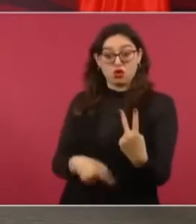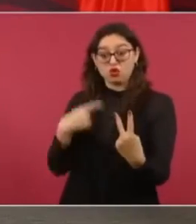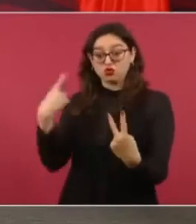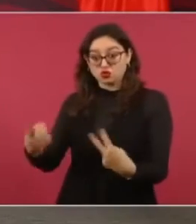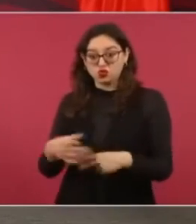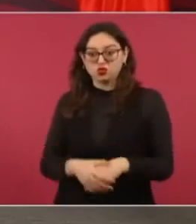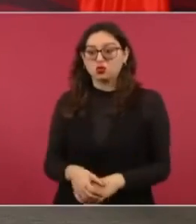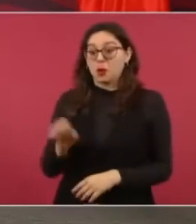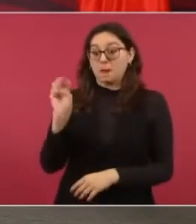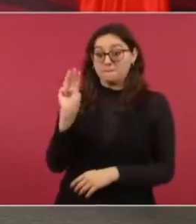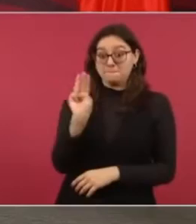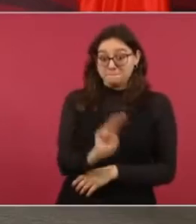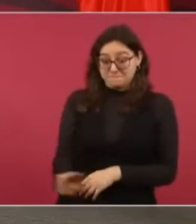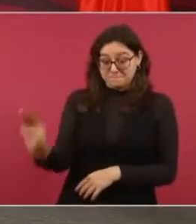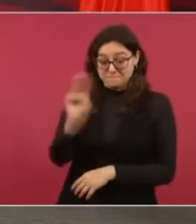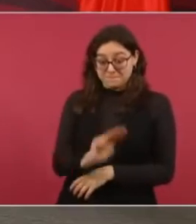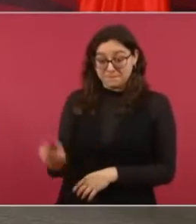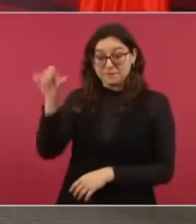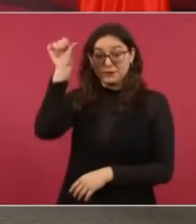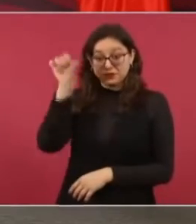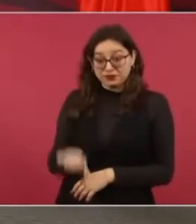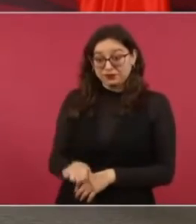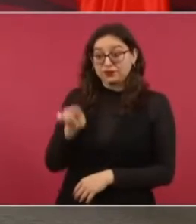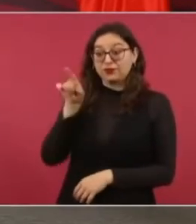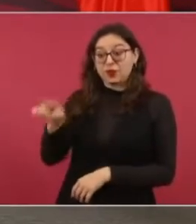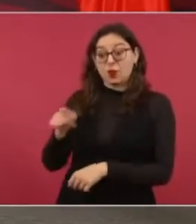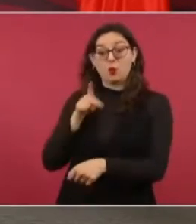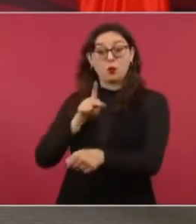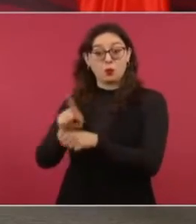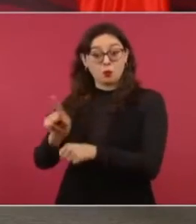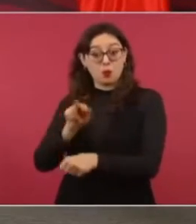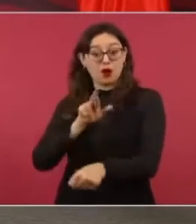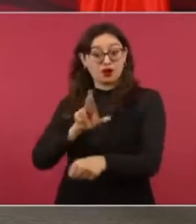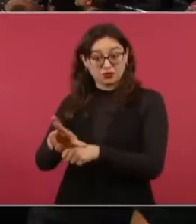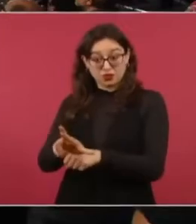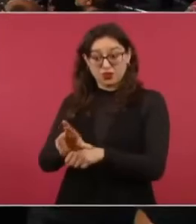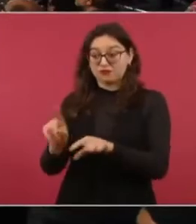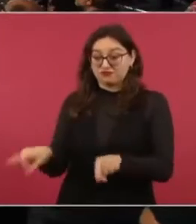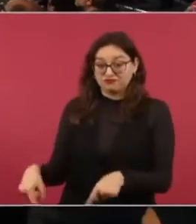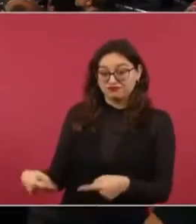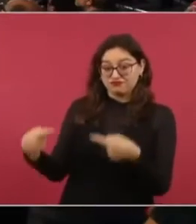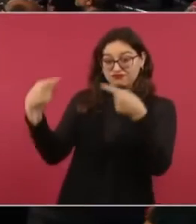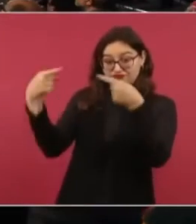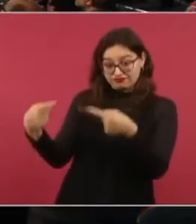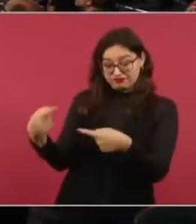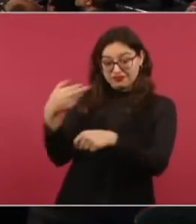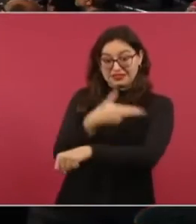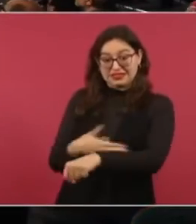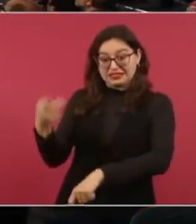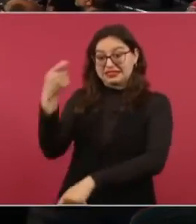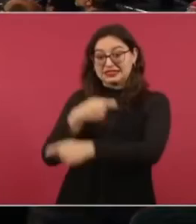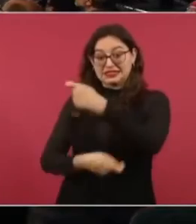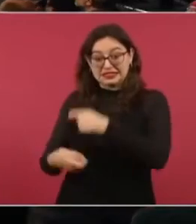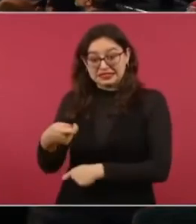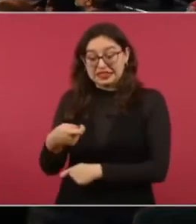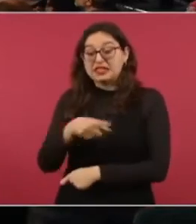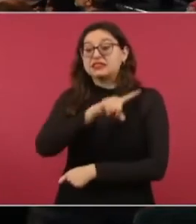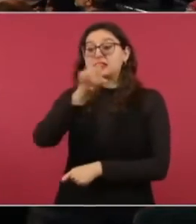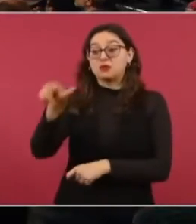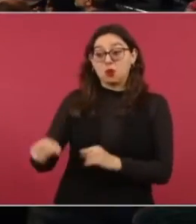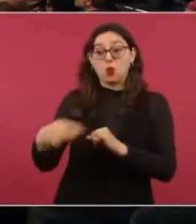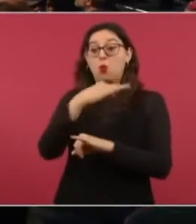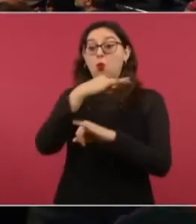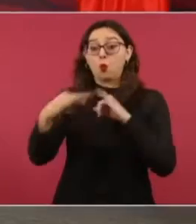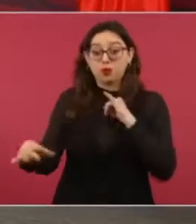de los Mochis cerrarán enfrentando al equipo de Puerto Rico en un juego de mero trámite y hoy conoceremos al rival de México para las